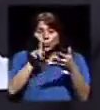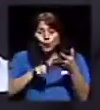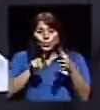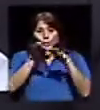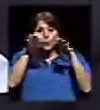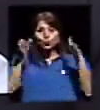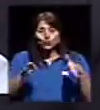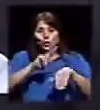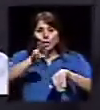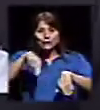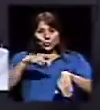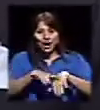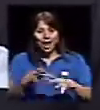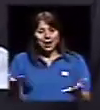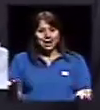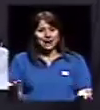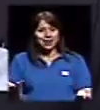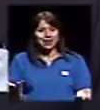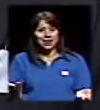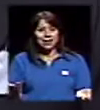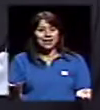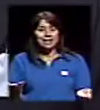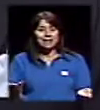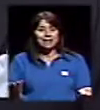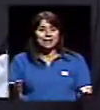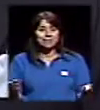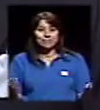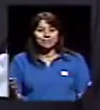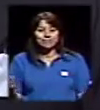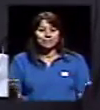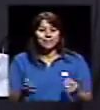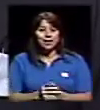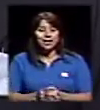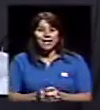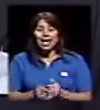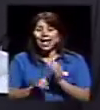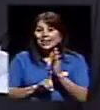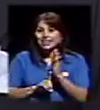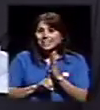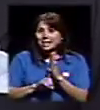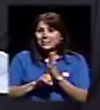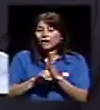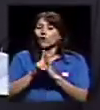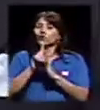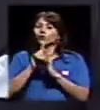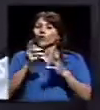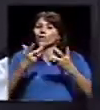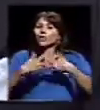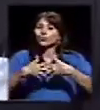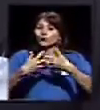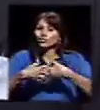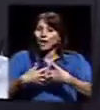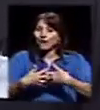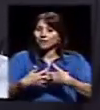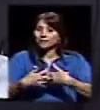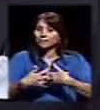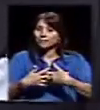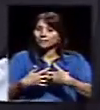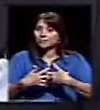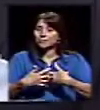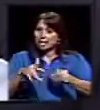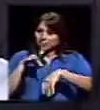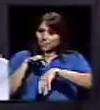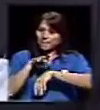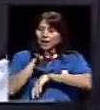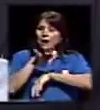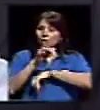Nacional, ¿verdad? Y el desarrollo industrial temprano en la